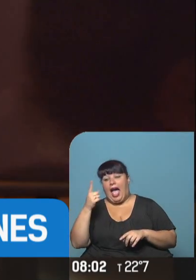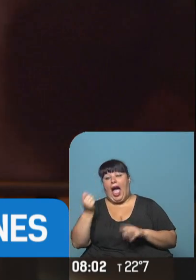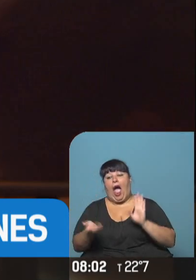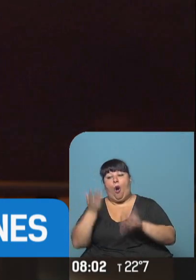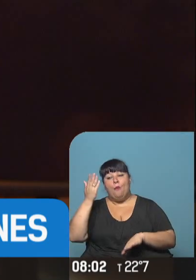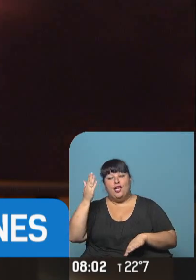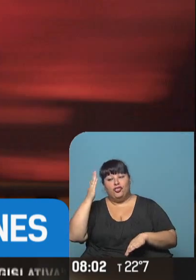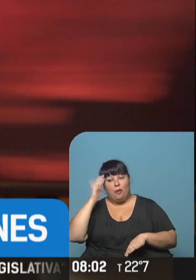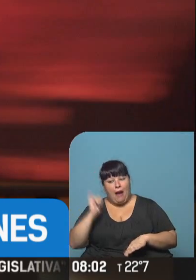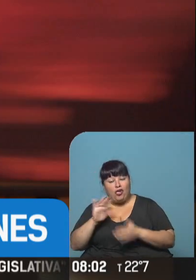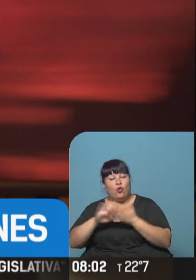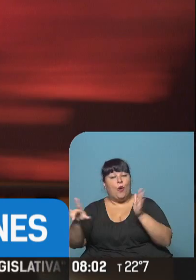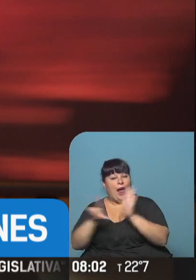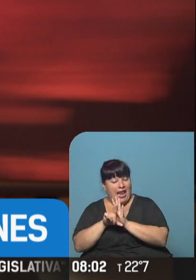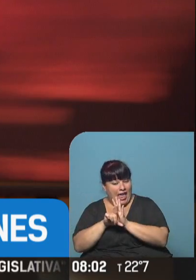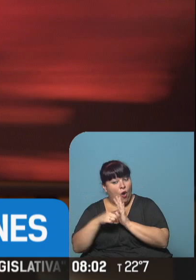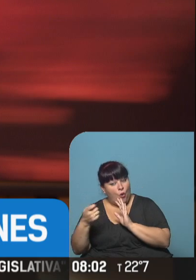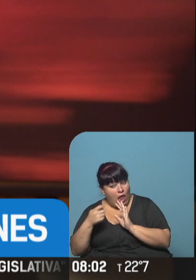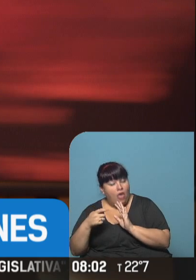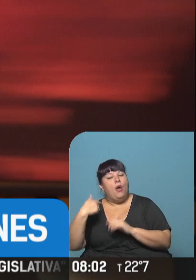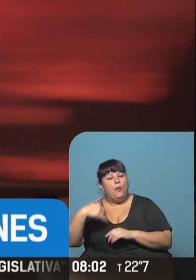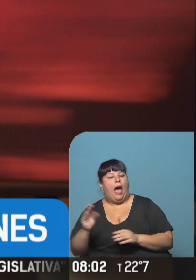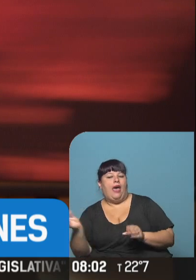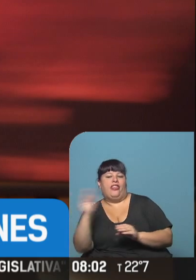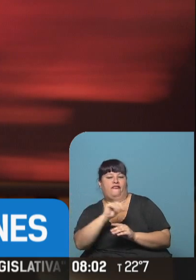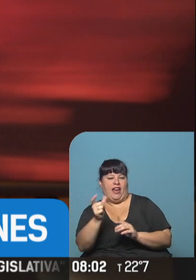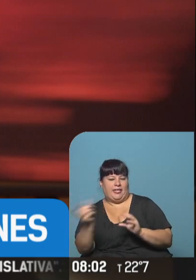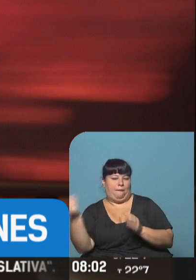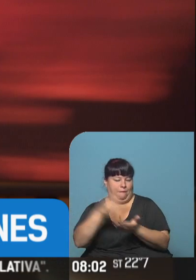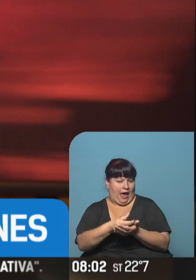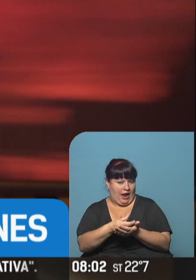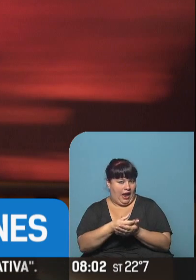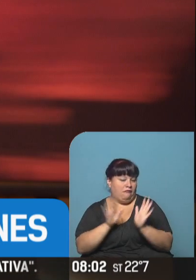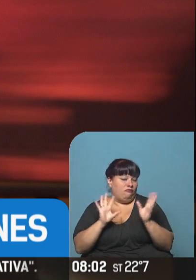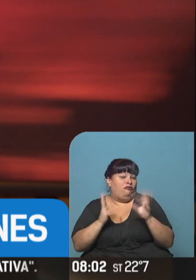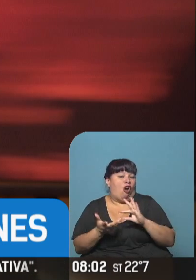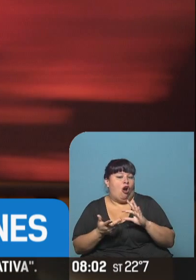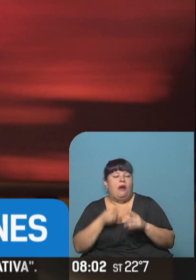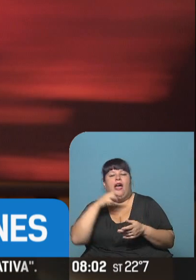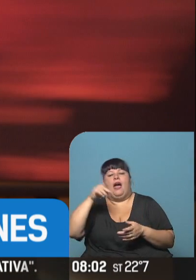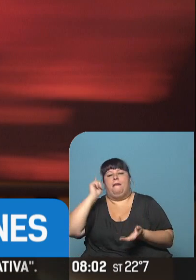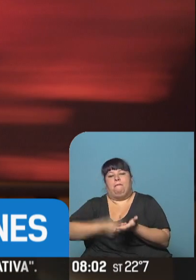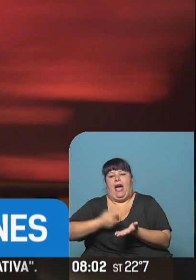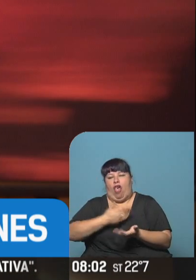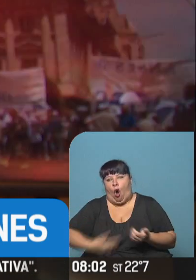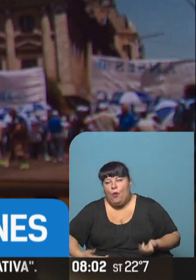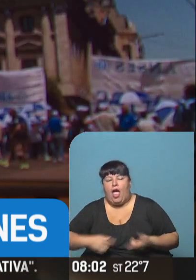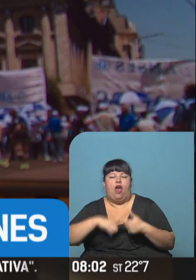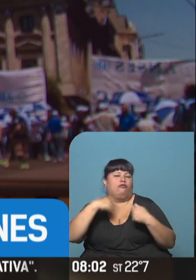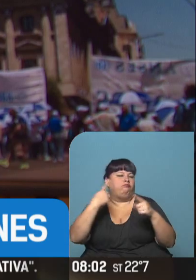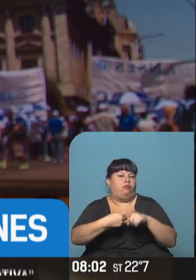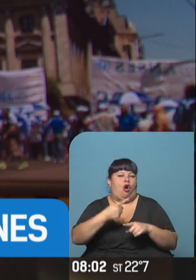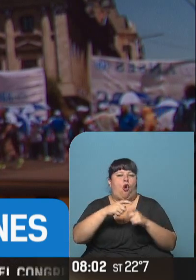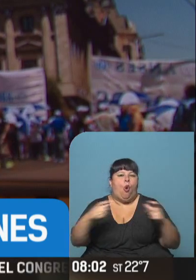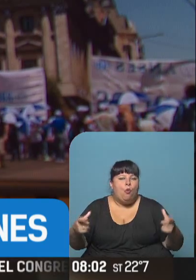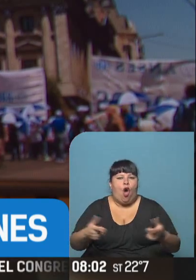aumento a partir de la nueva ley para los jubilados, se los va a compensar de una manera determinada, por un DNU del Ejecutivo, por un